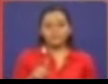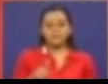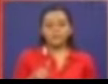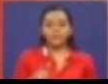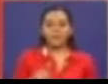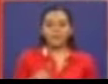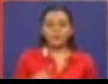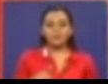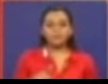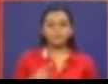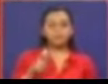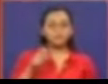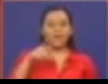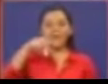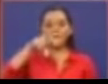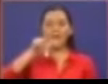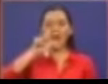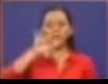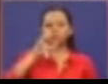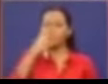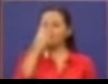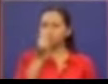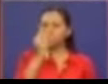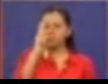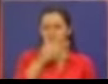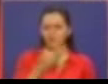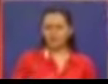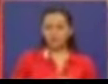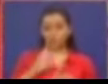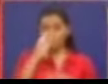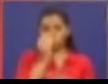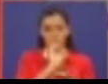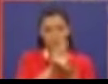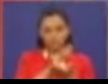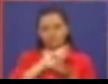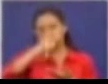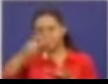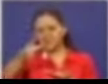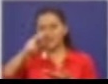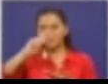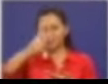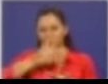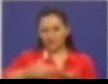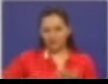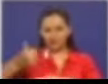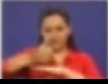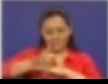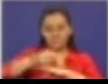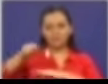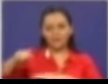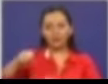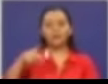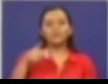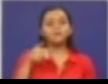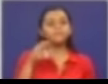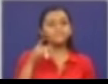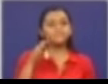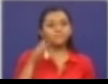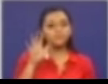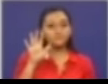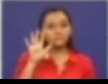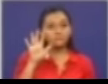en la época de Palacio fue 29%, hicimos una gran reducción de deuda en el 2009 porque